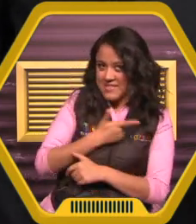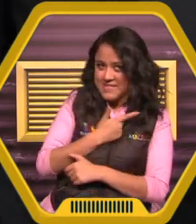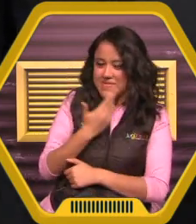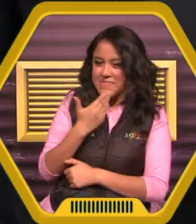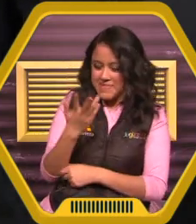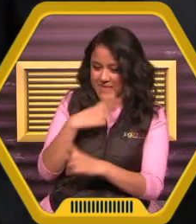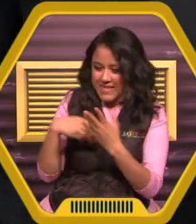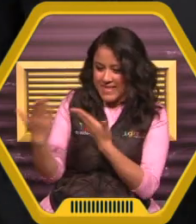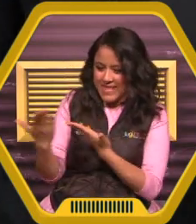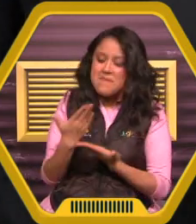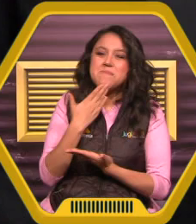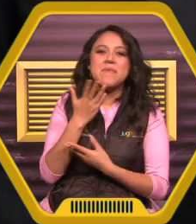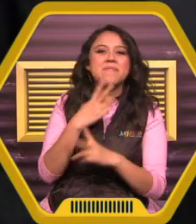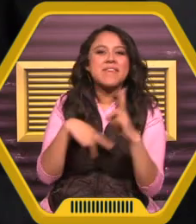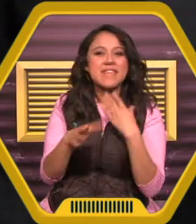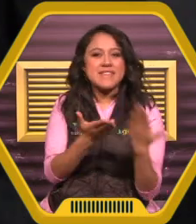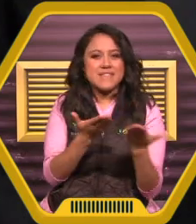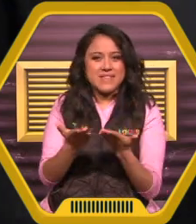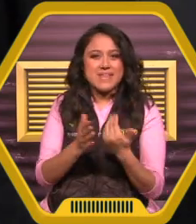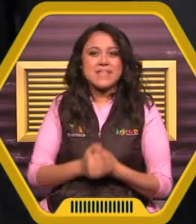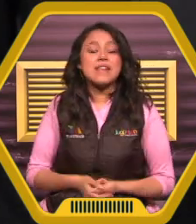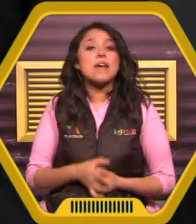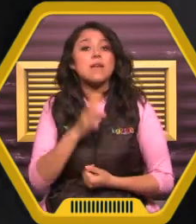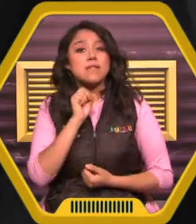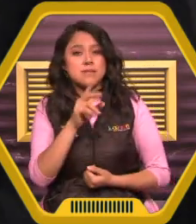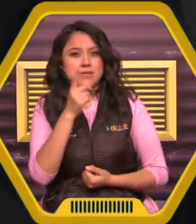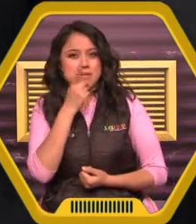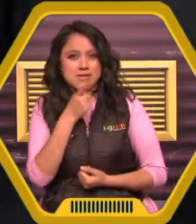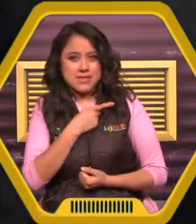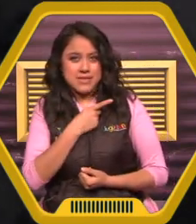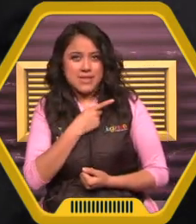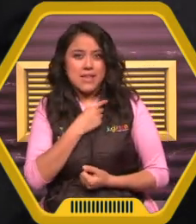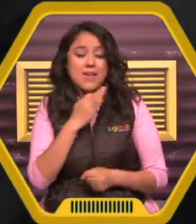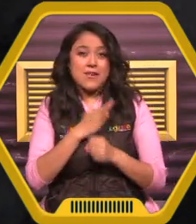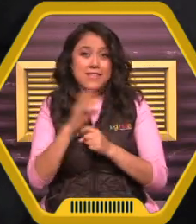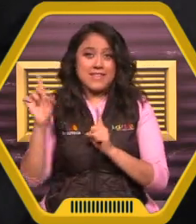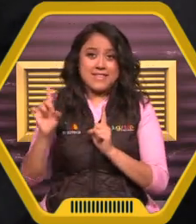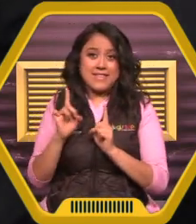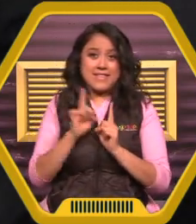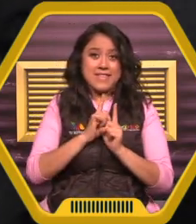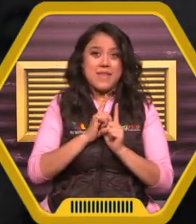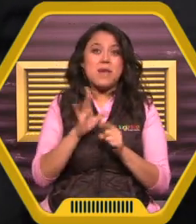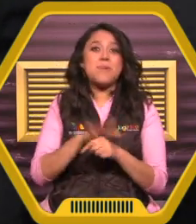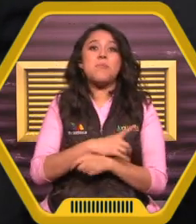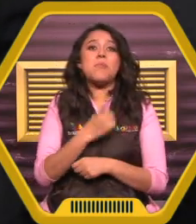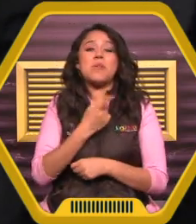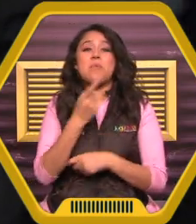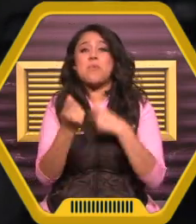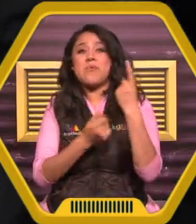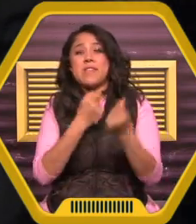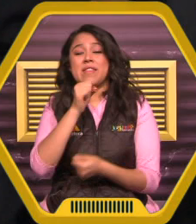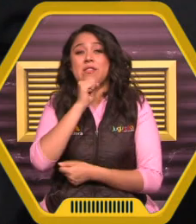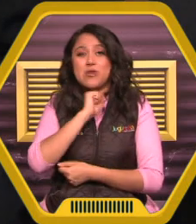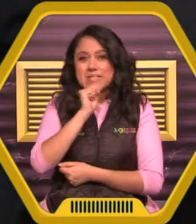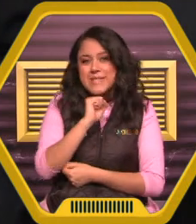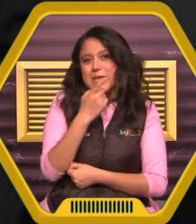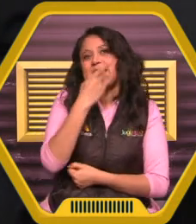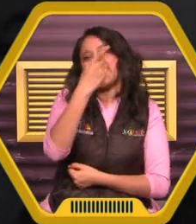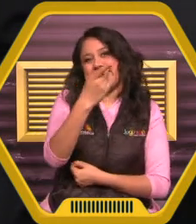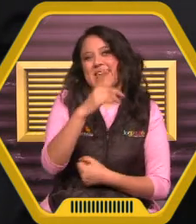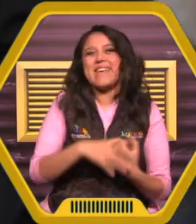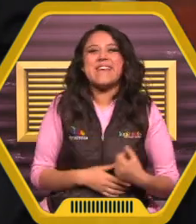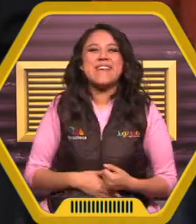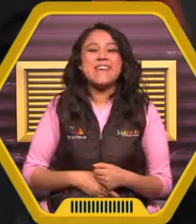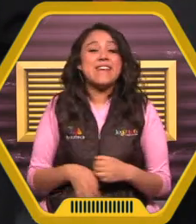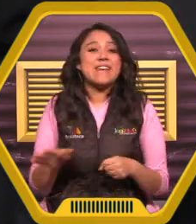casa. Ajá. Y bueno, es que déjenme decirles que me lo agarré ahorita porque les vamos a chismear un poquito la dinámica de